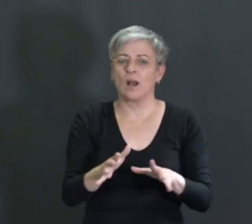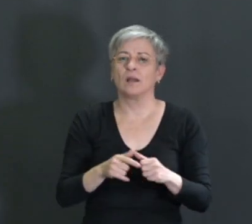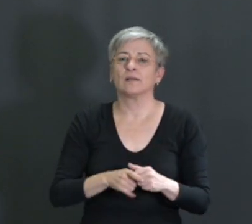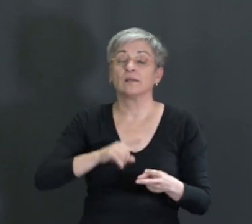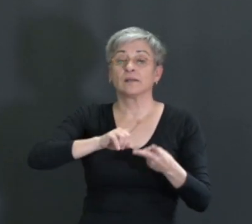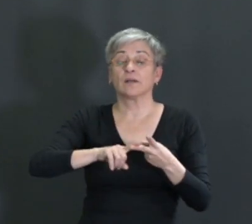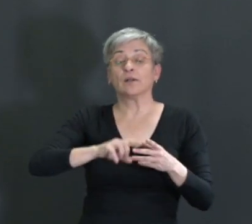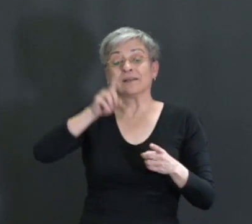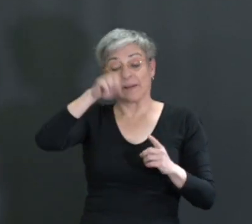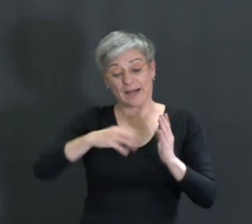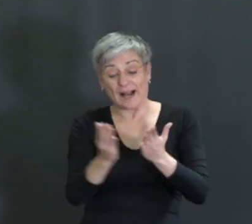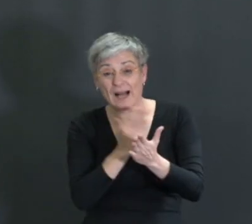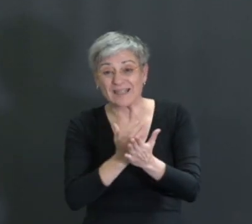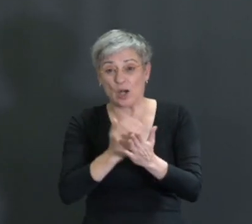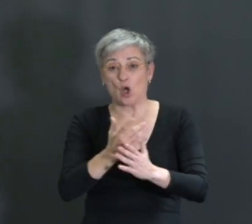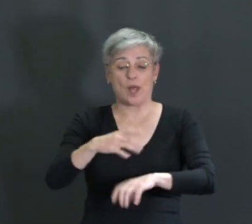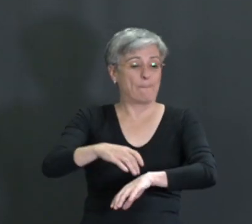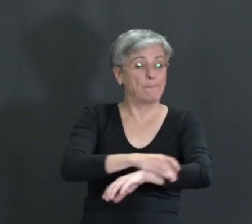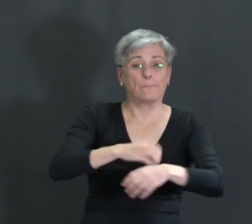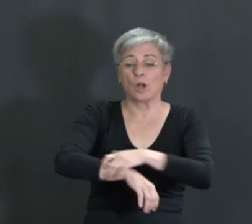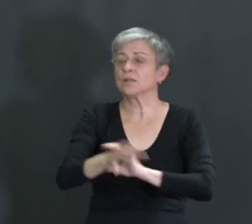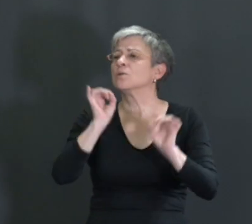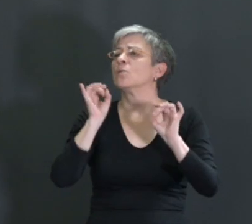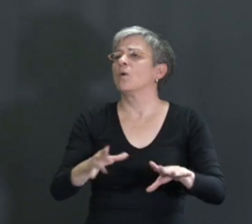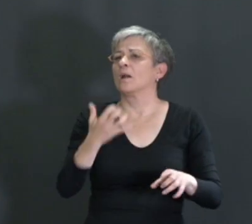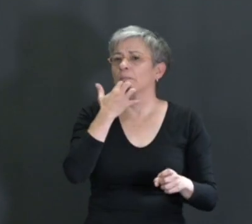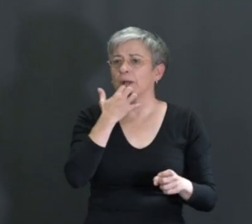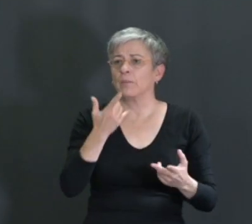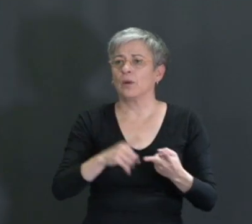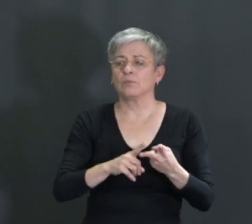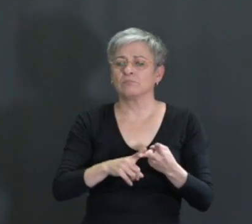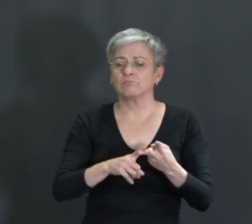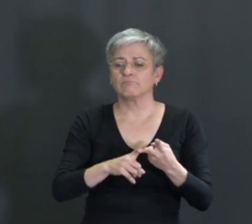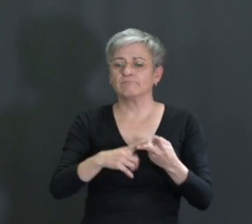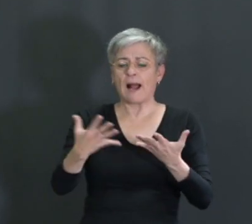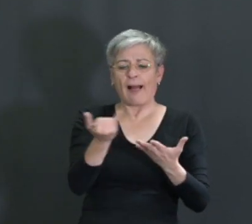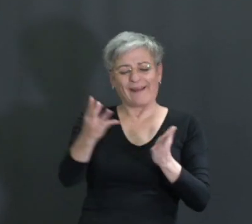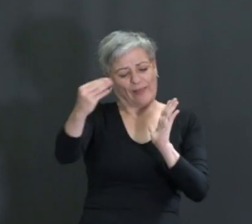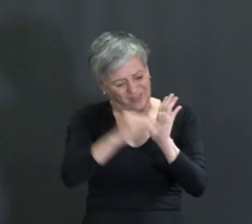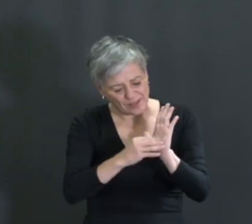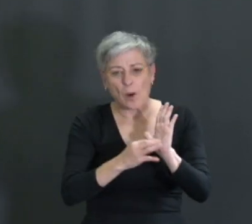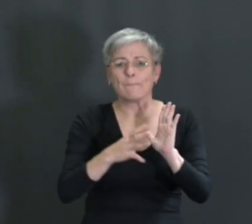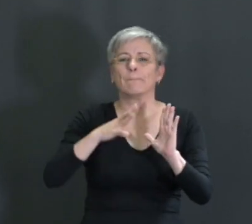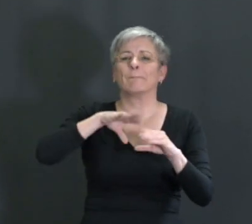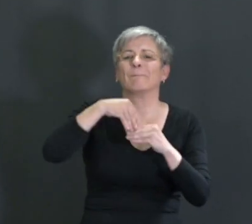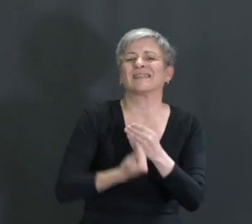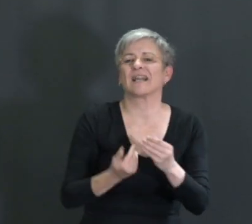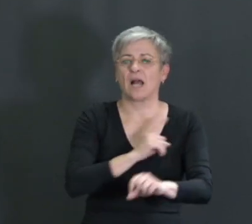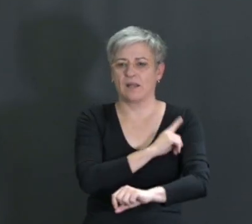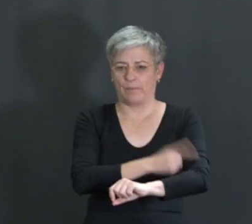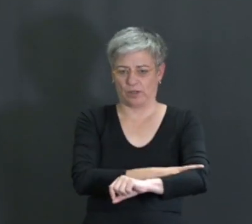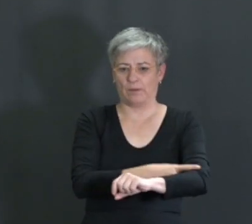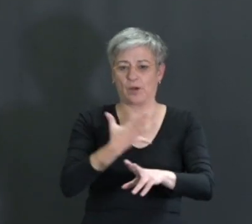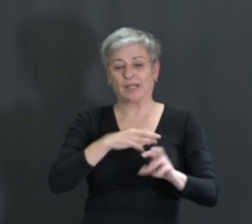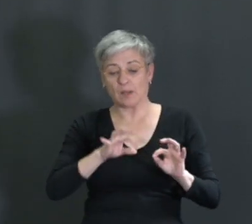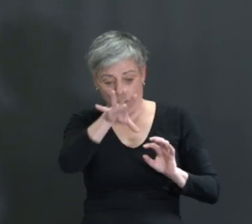catálogo ortoprotésico, como ya tienen otros países, incluya material deportivo, como elementos